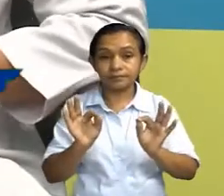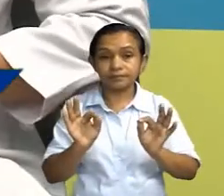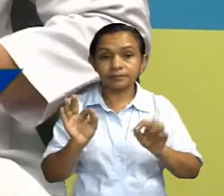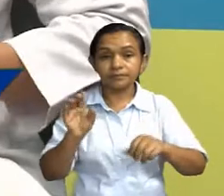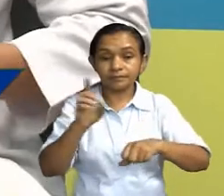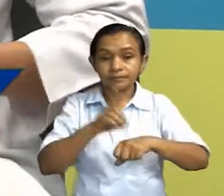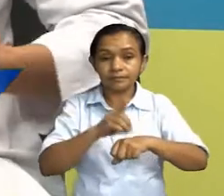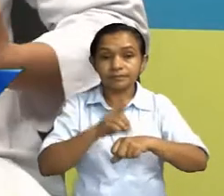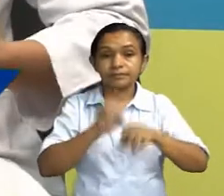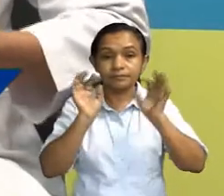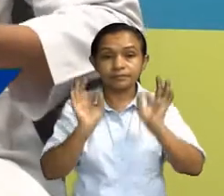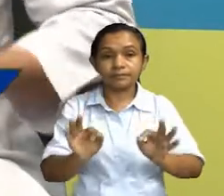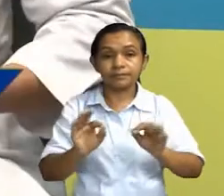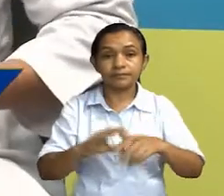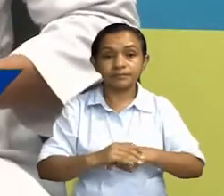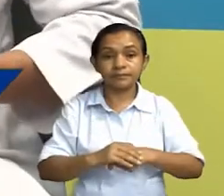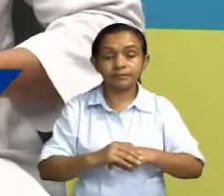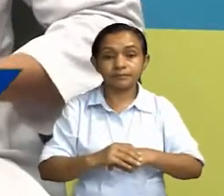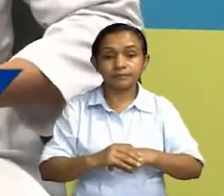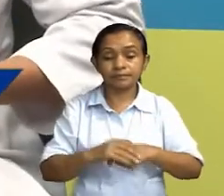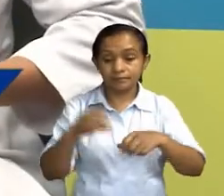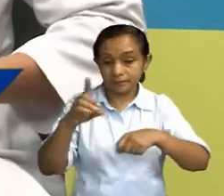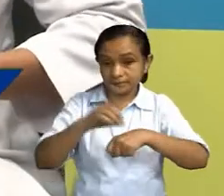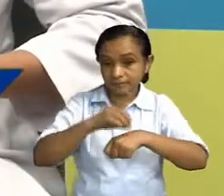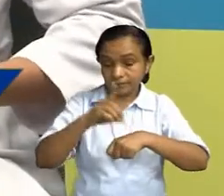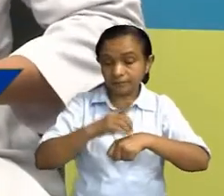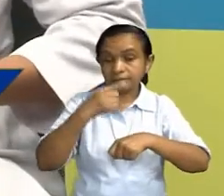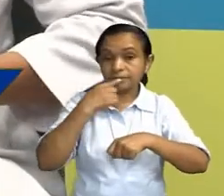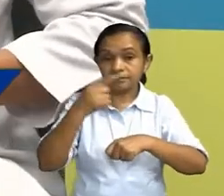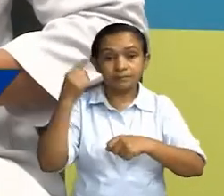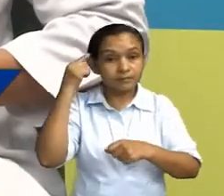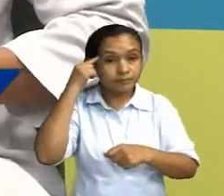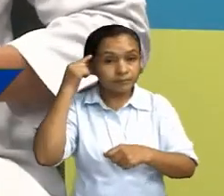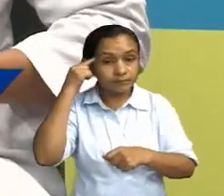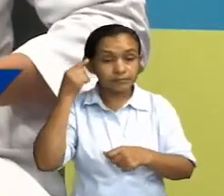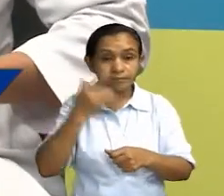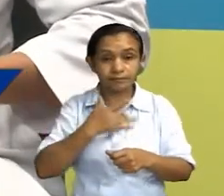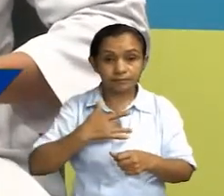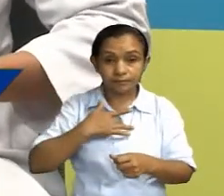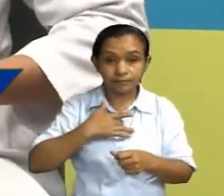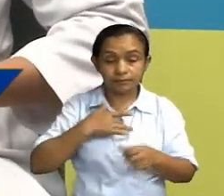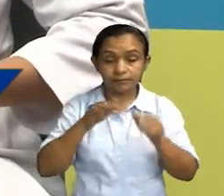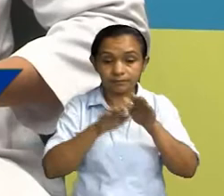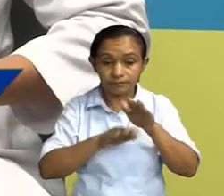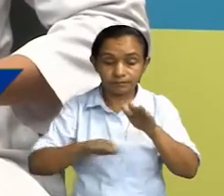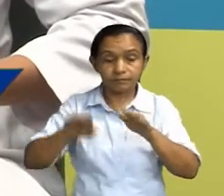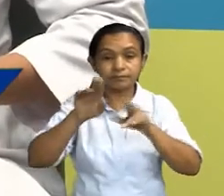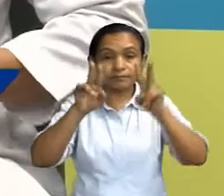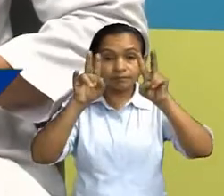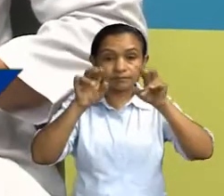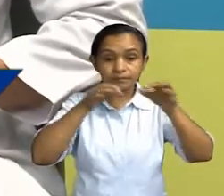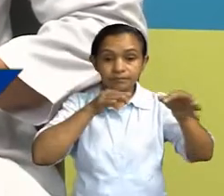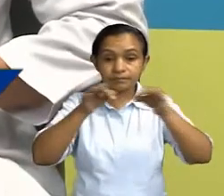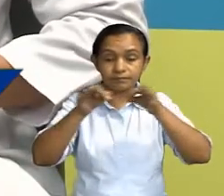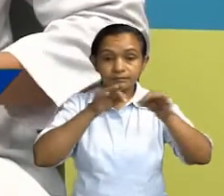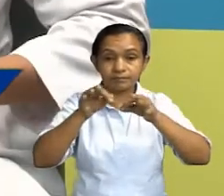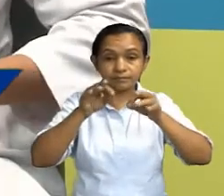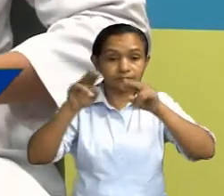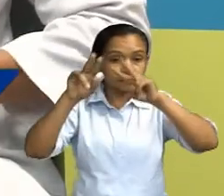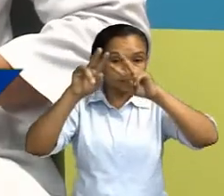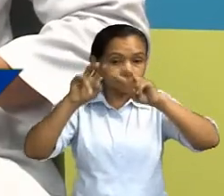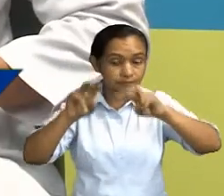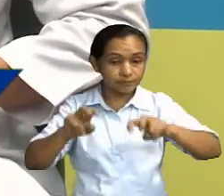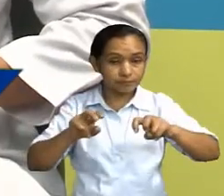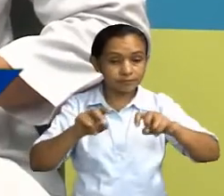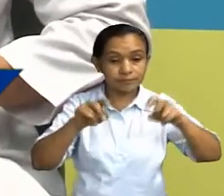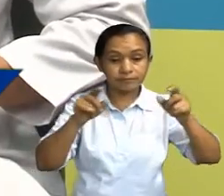pediátrica. Si hay algo que el pediatra considere que necesita mayor abordaje, se interconsultan los casos con el área